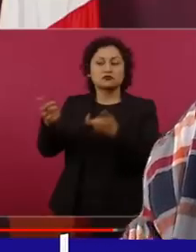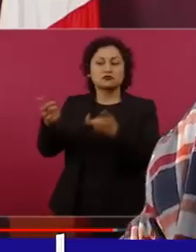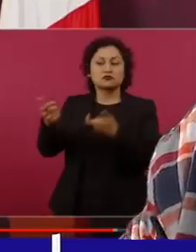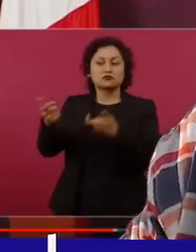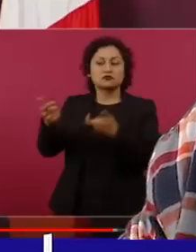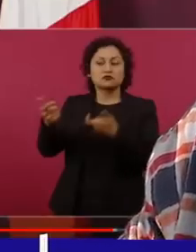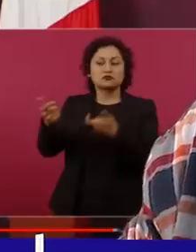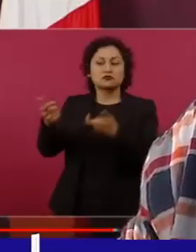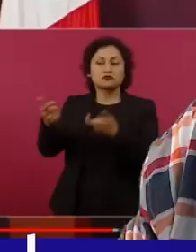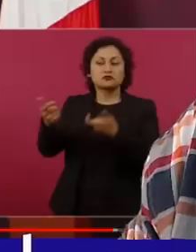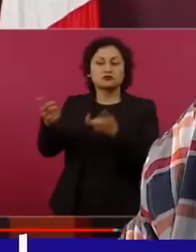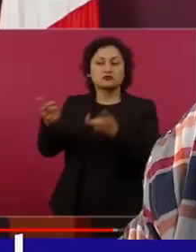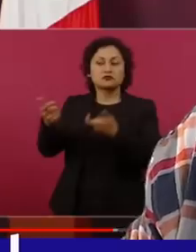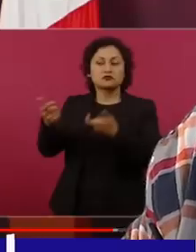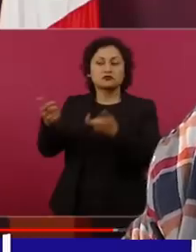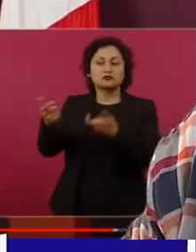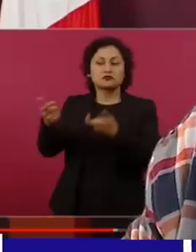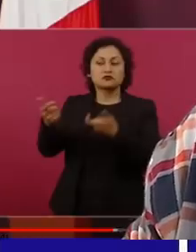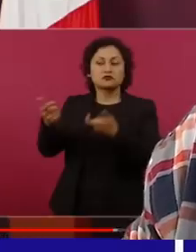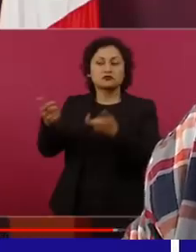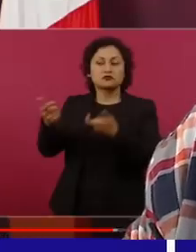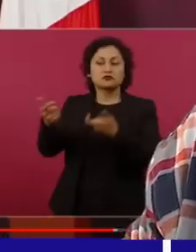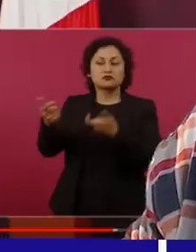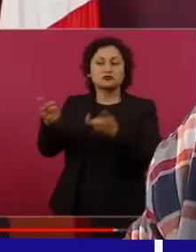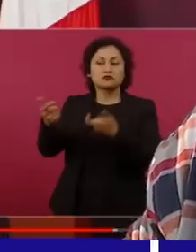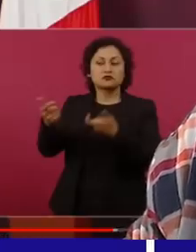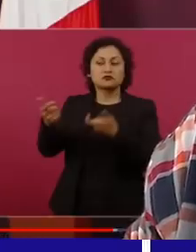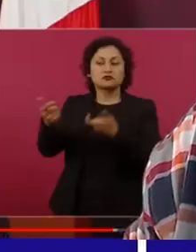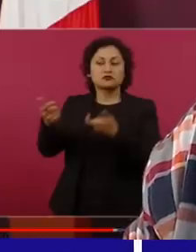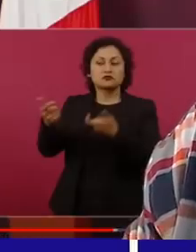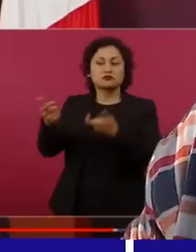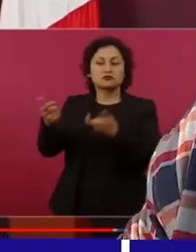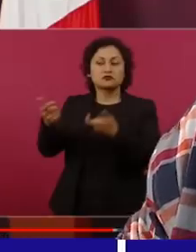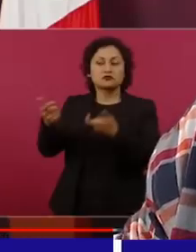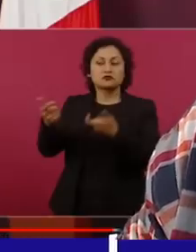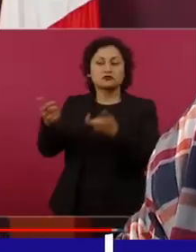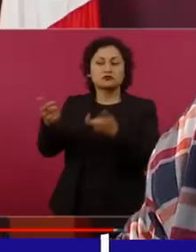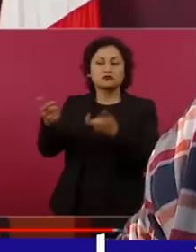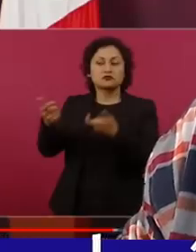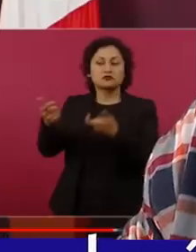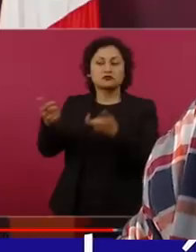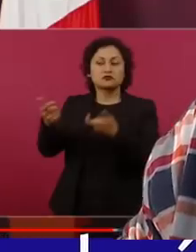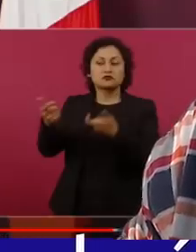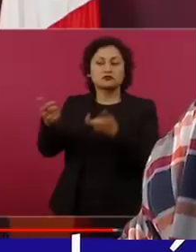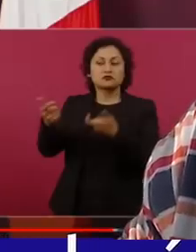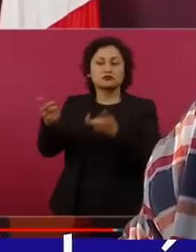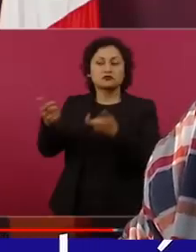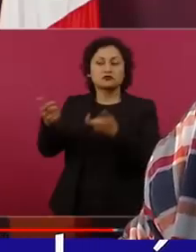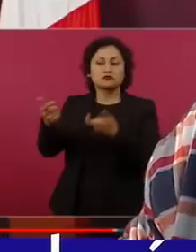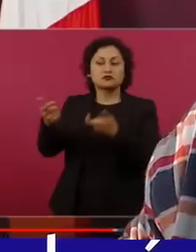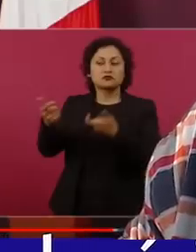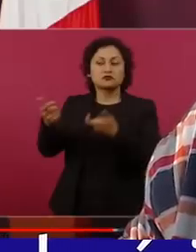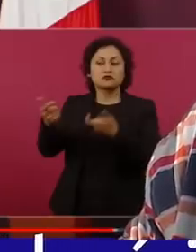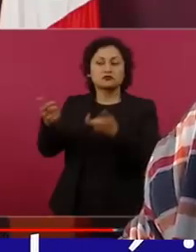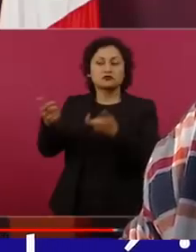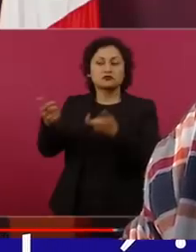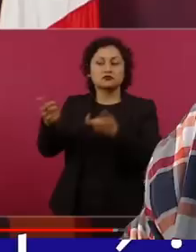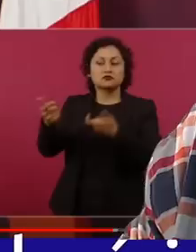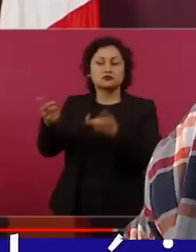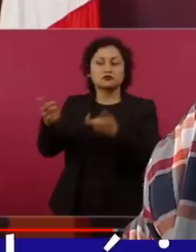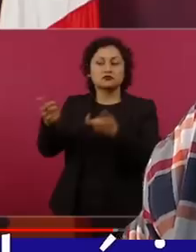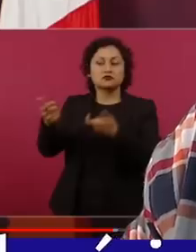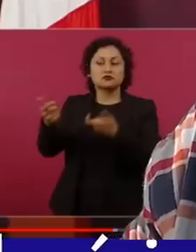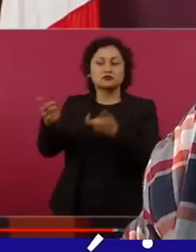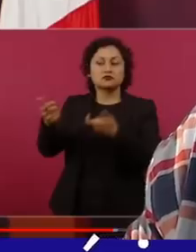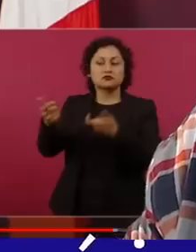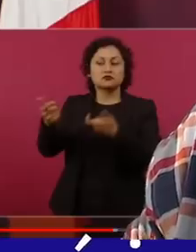Camisea que se exporta a México? Ah, amigos, mucho cuidado, señores de